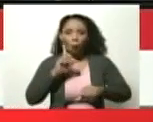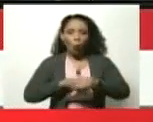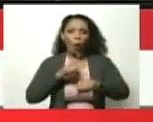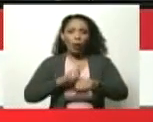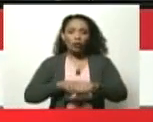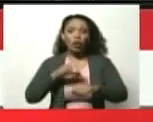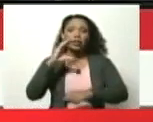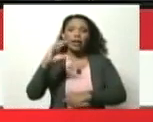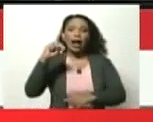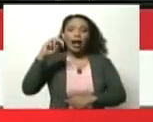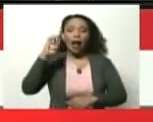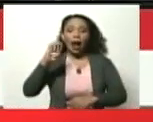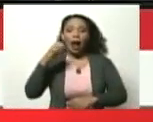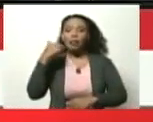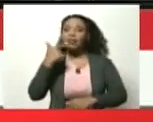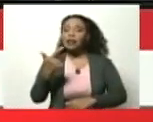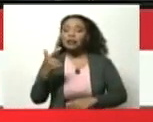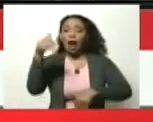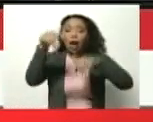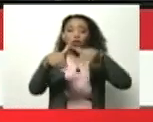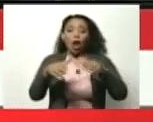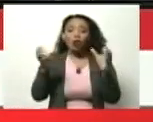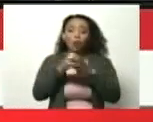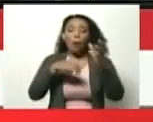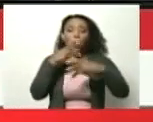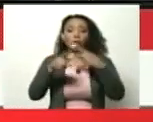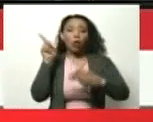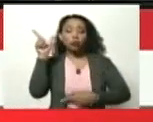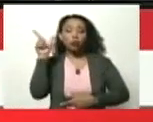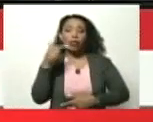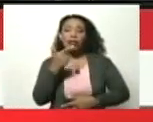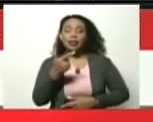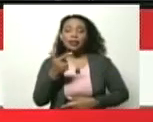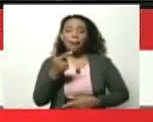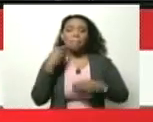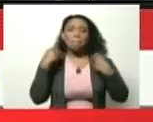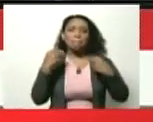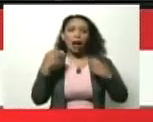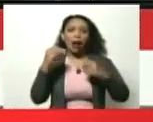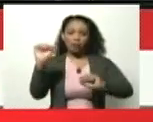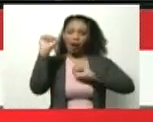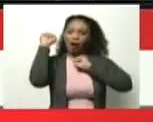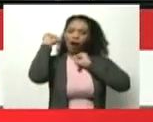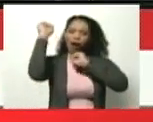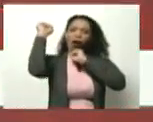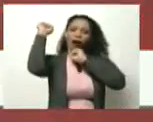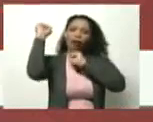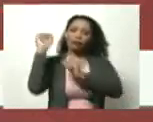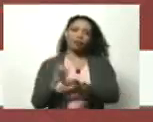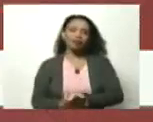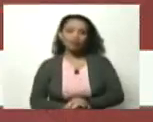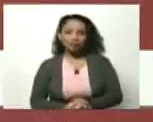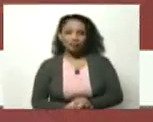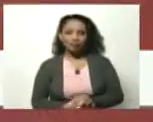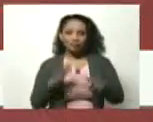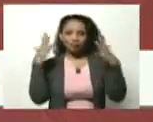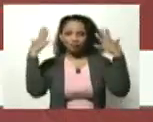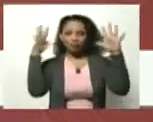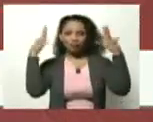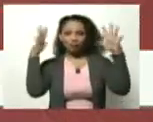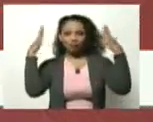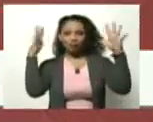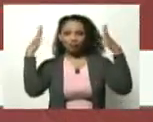CNE diga elecciones, ahí estará el Partido Socialista Unido de Venezuela para triunfar. Para triunfar.